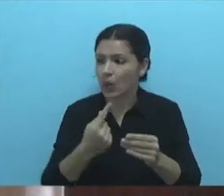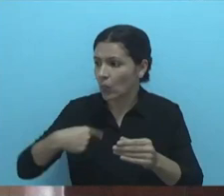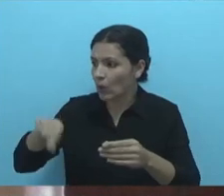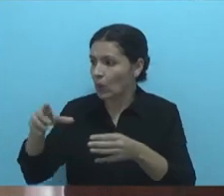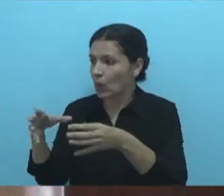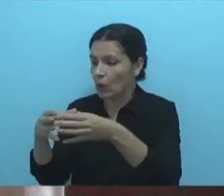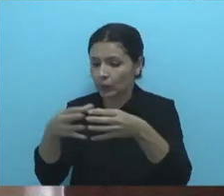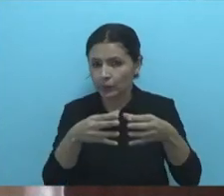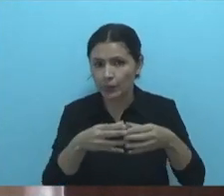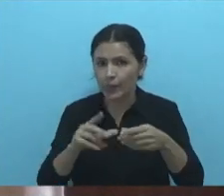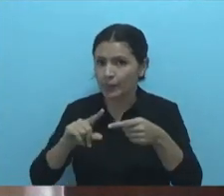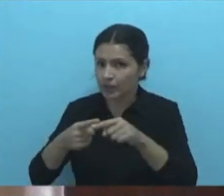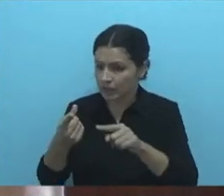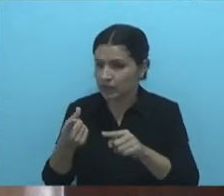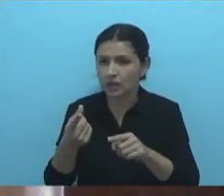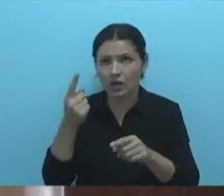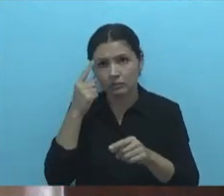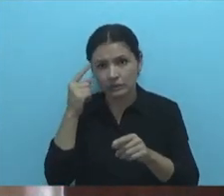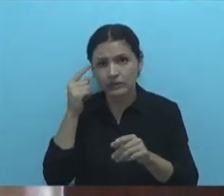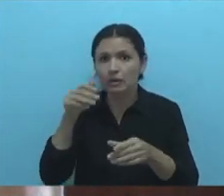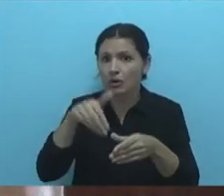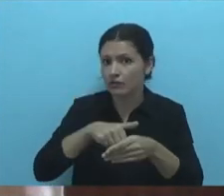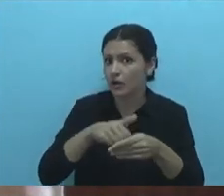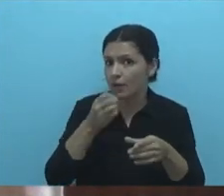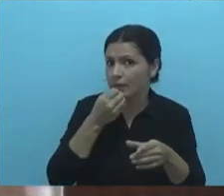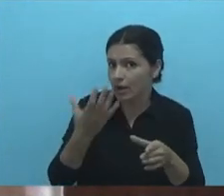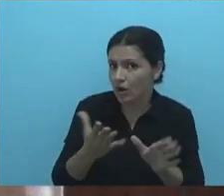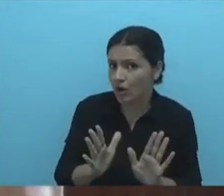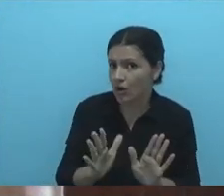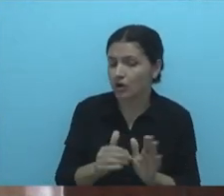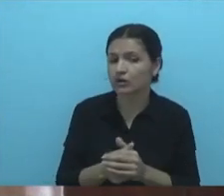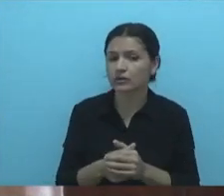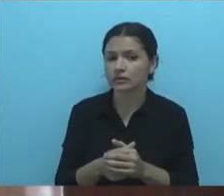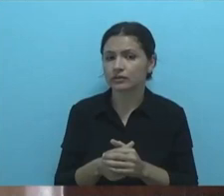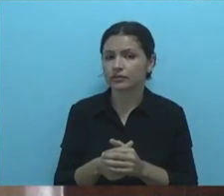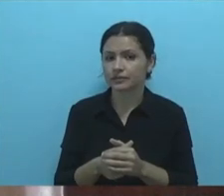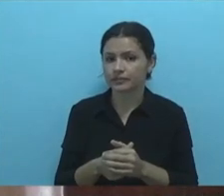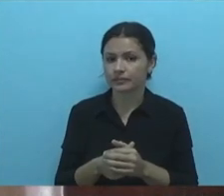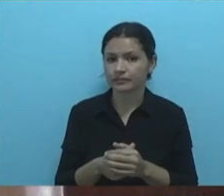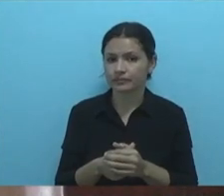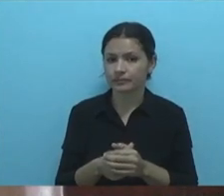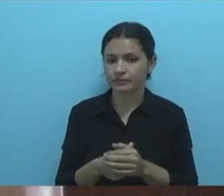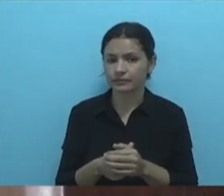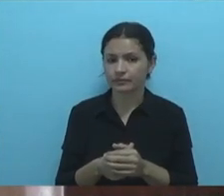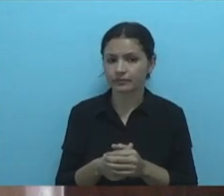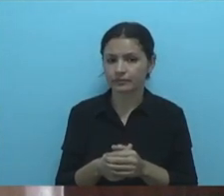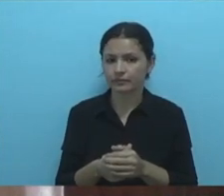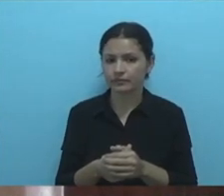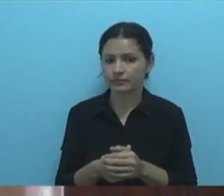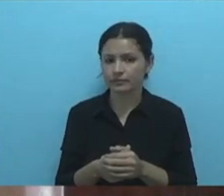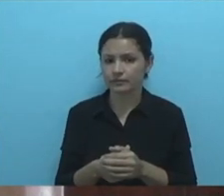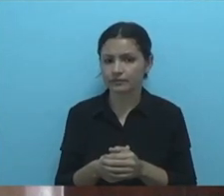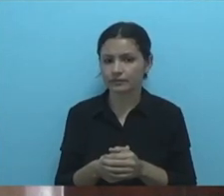que la realidad es que la las cuestiones que se modifican no van a la esencia al centro